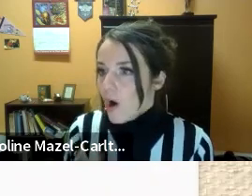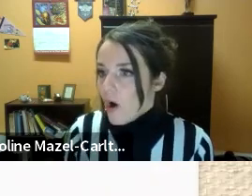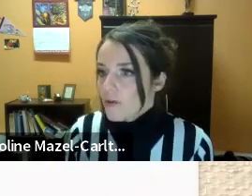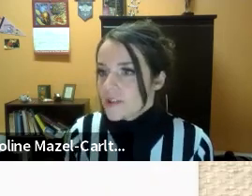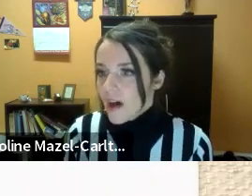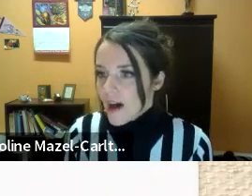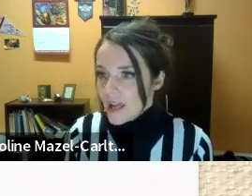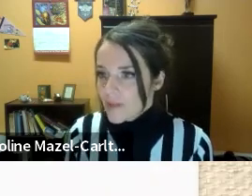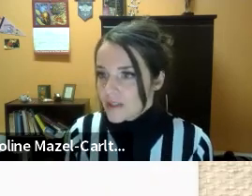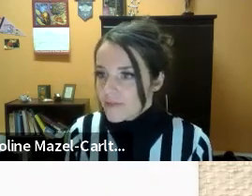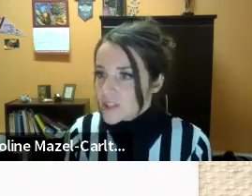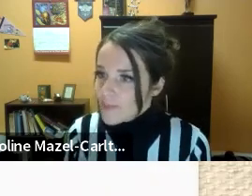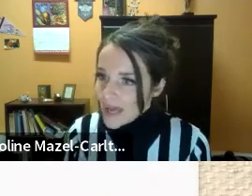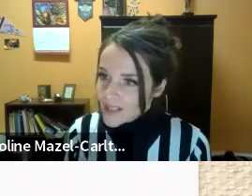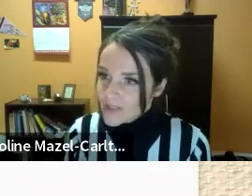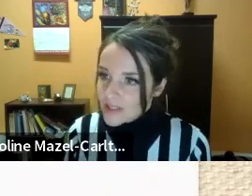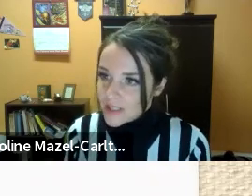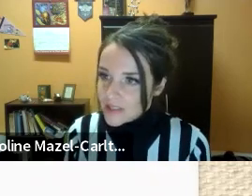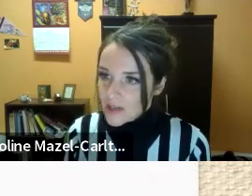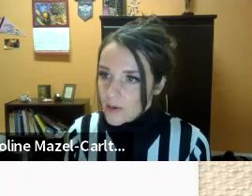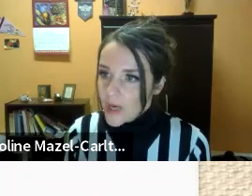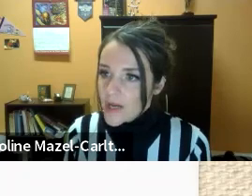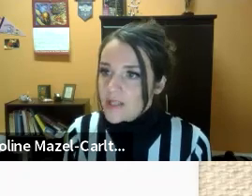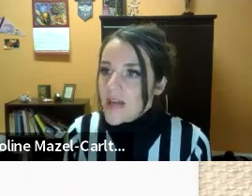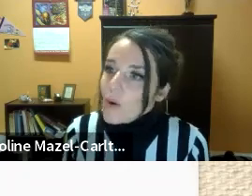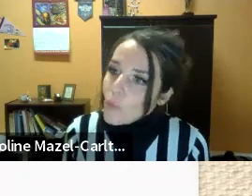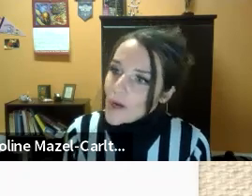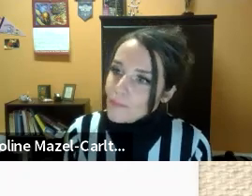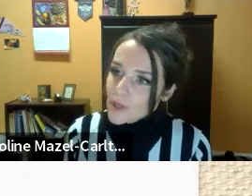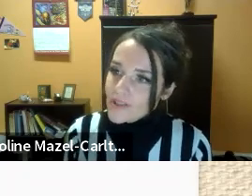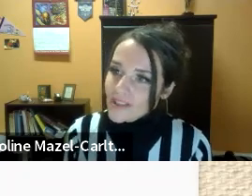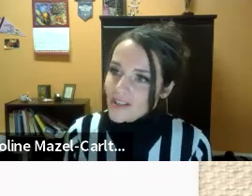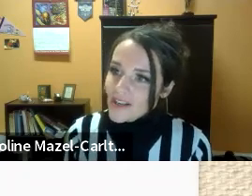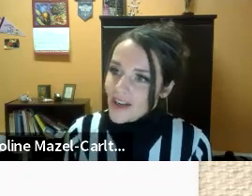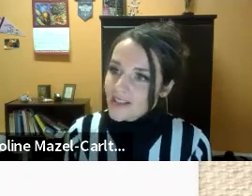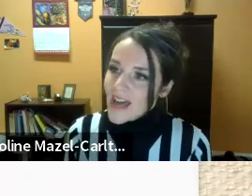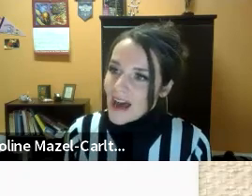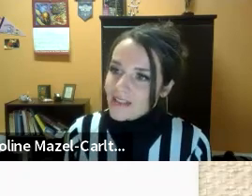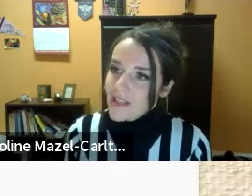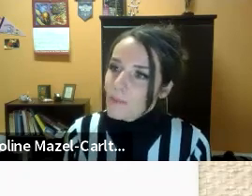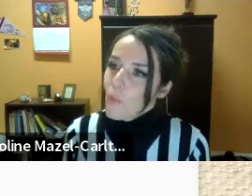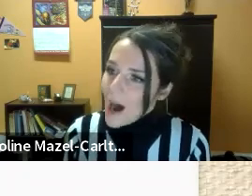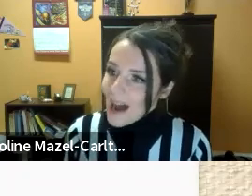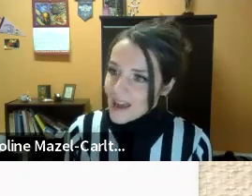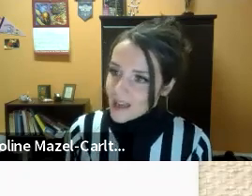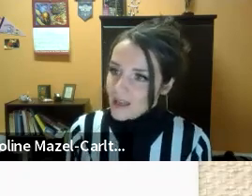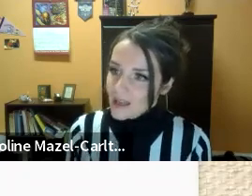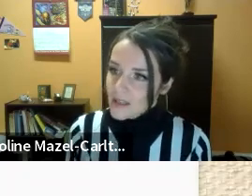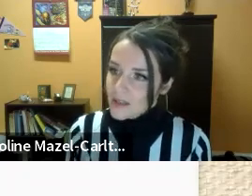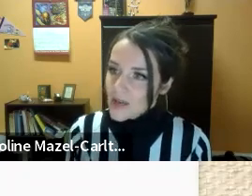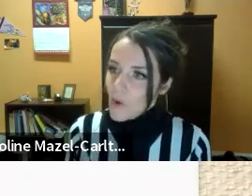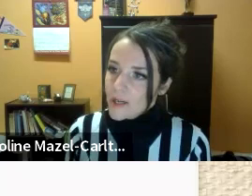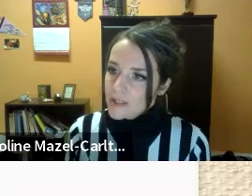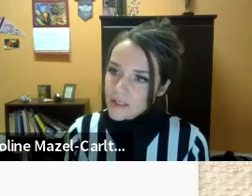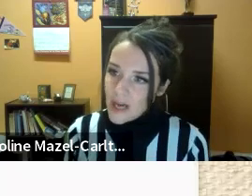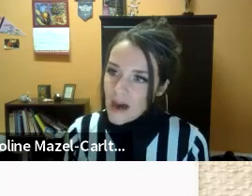muerto, pero con todo el tiempo que están en este sistema, no una persona se